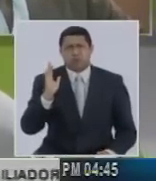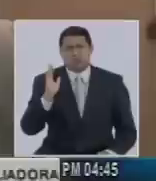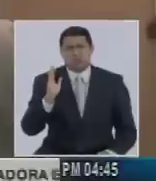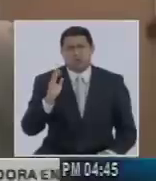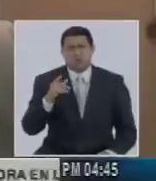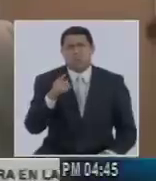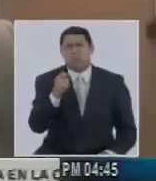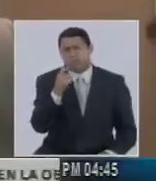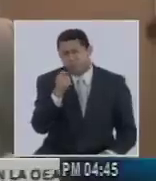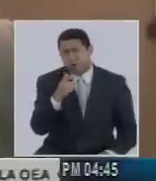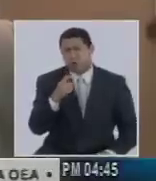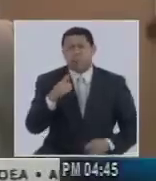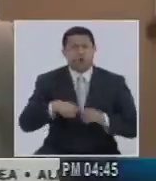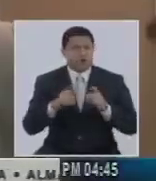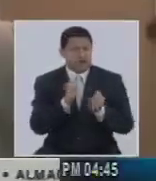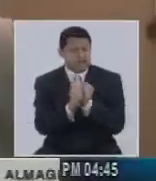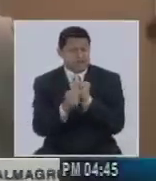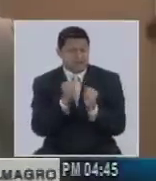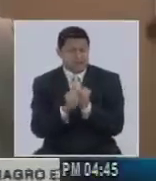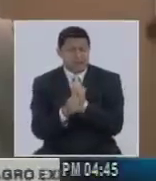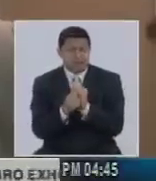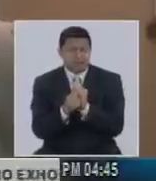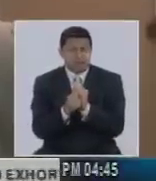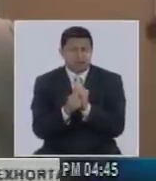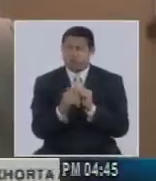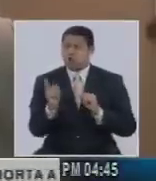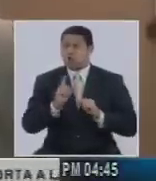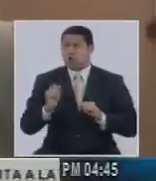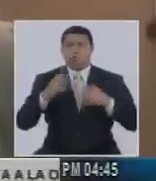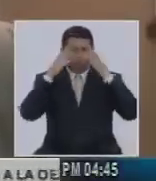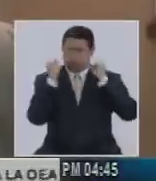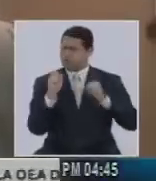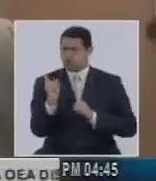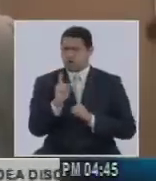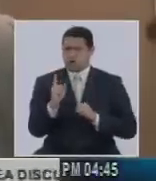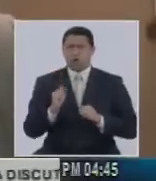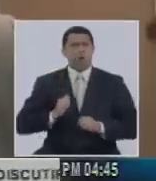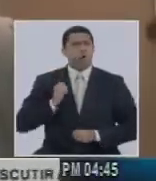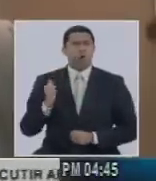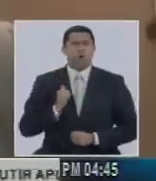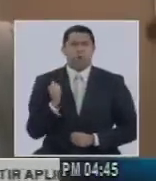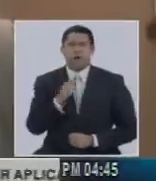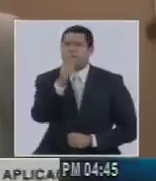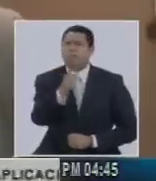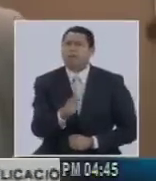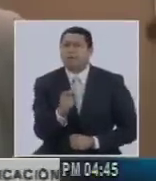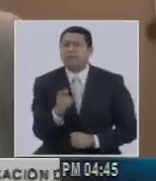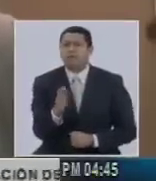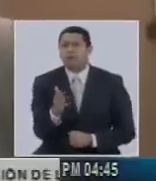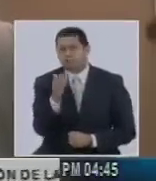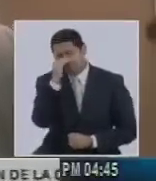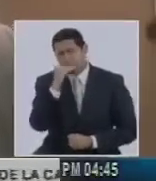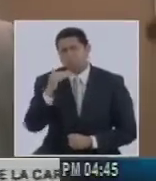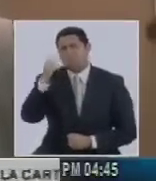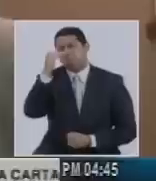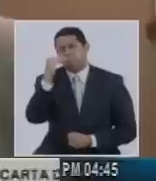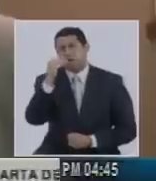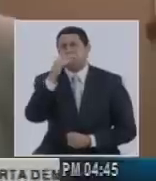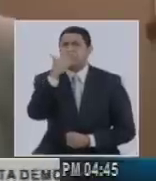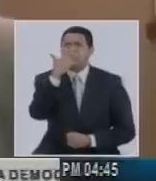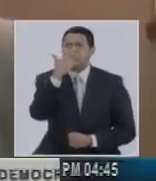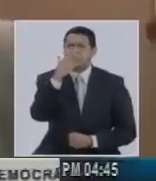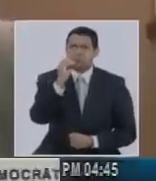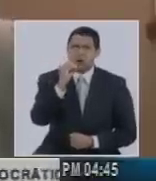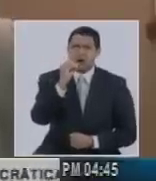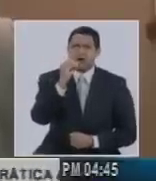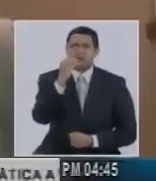frecuente en ellos. Cuando el deportista, vamos a decir, porque no tiene que ser profesional, estamos hablando de gente quizá un poco mayores, un 50, 50